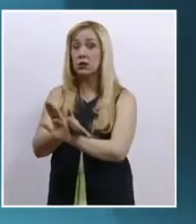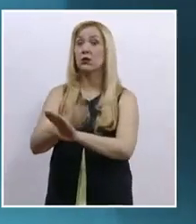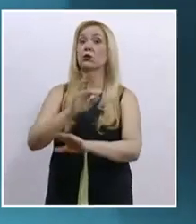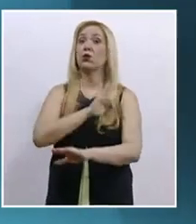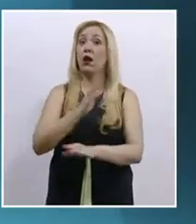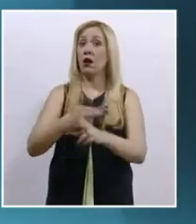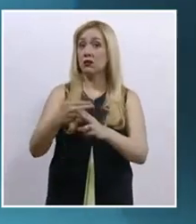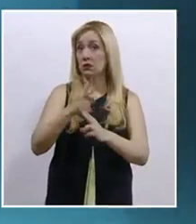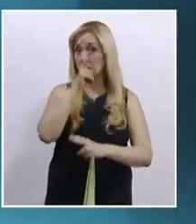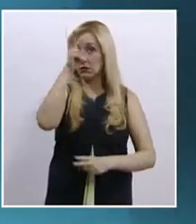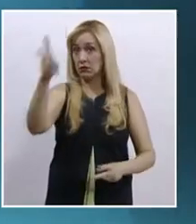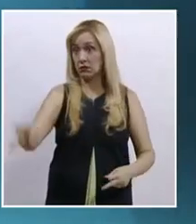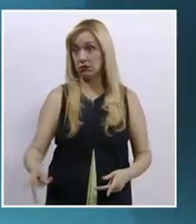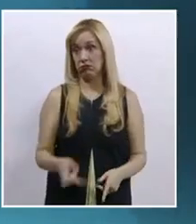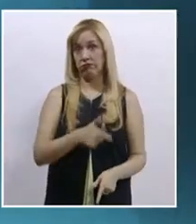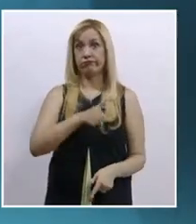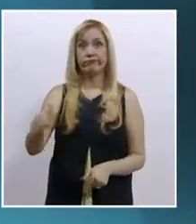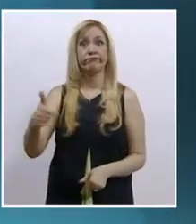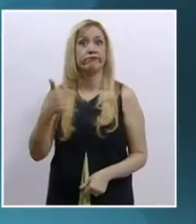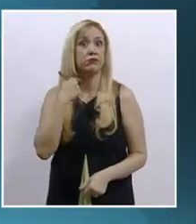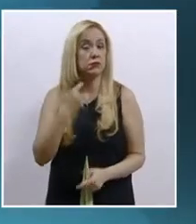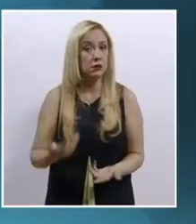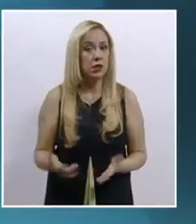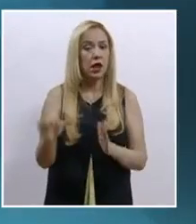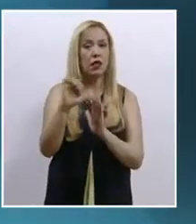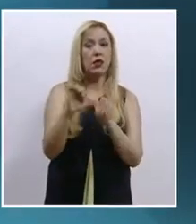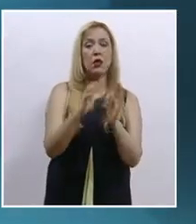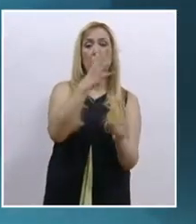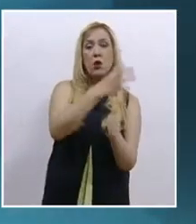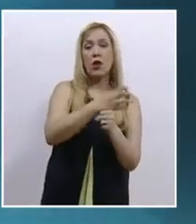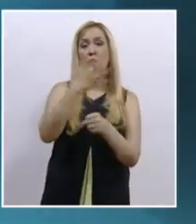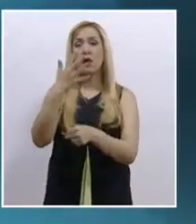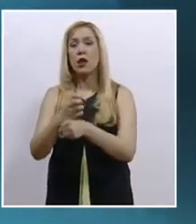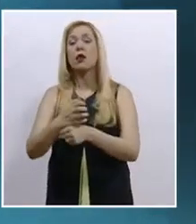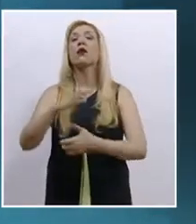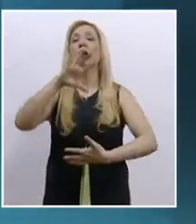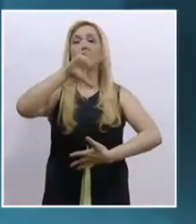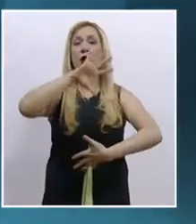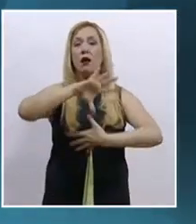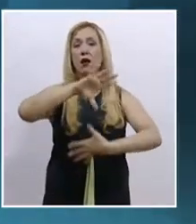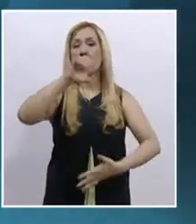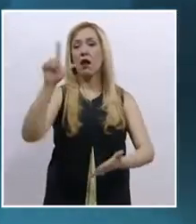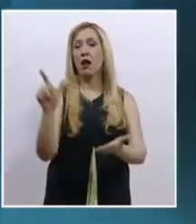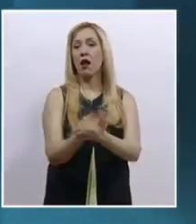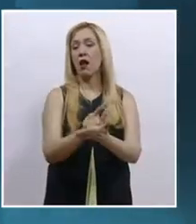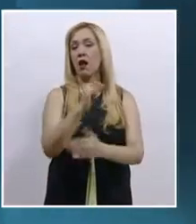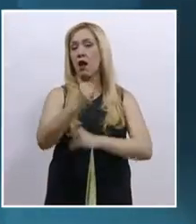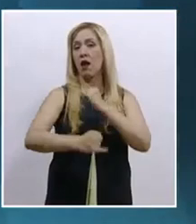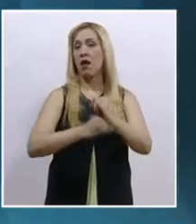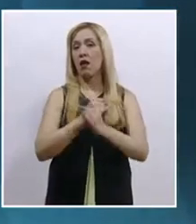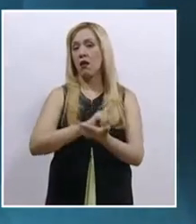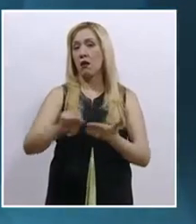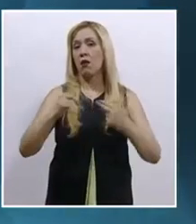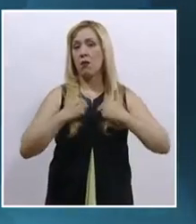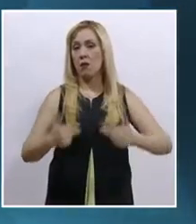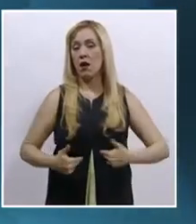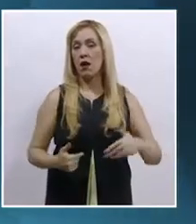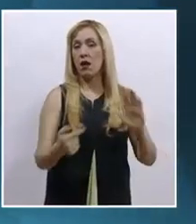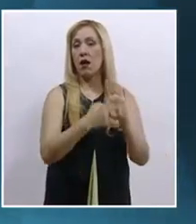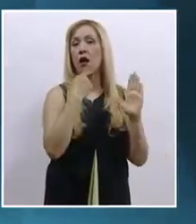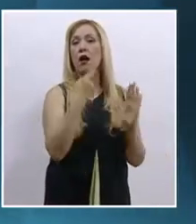vida e integridad, consagrados en los artículos 4 y 5 de la Convención Americana sobre Derechos Humanos, pues persiste un